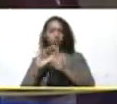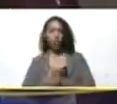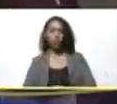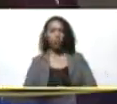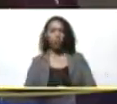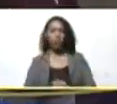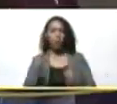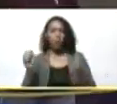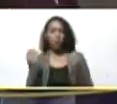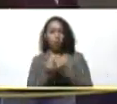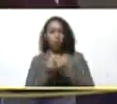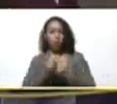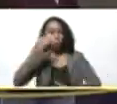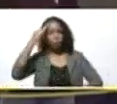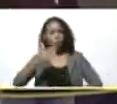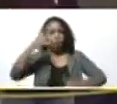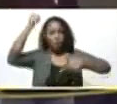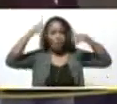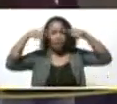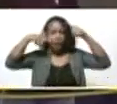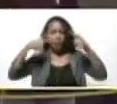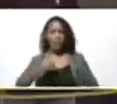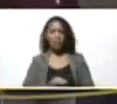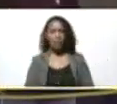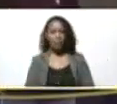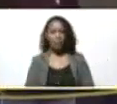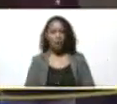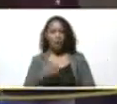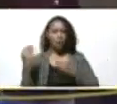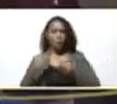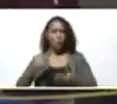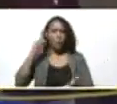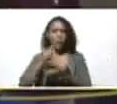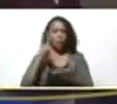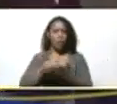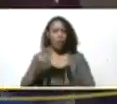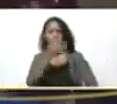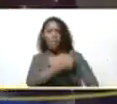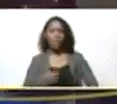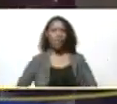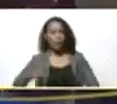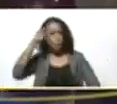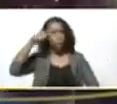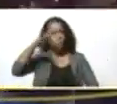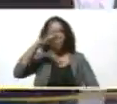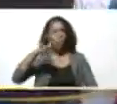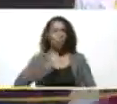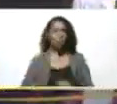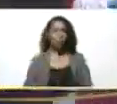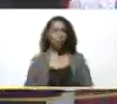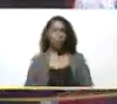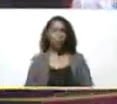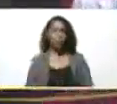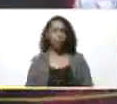con el comandante Hugo Chávez Frías como candidato presidencial del pueblo.